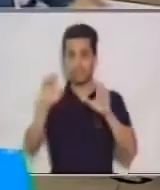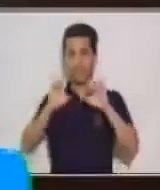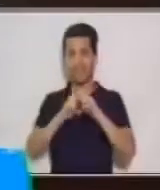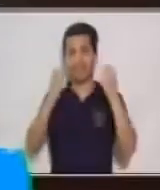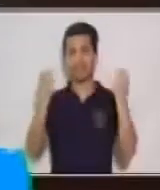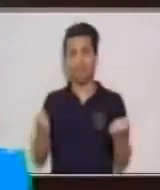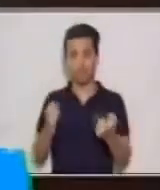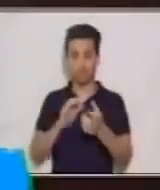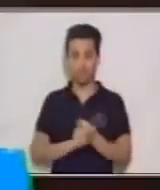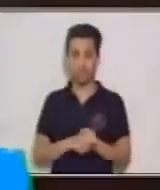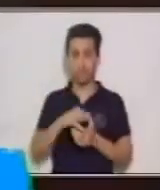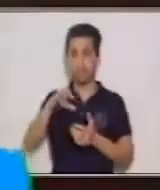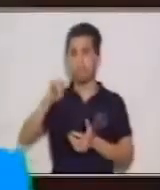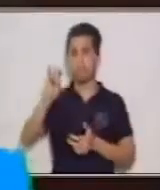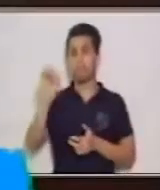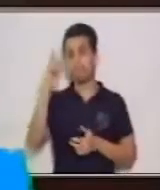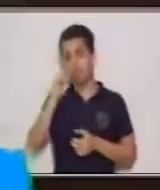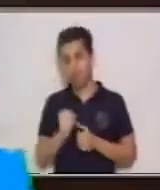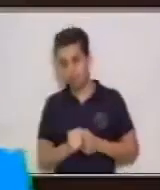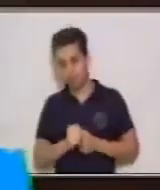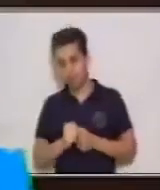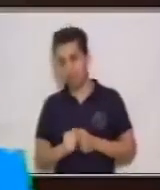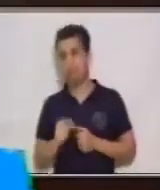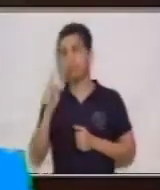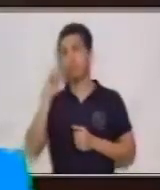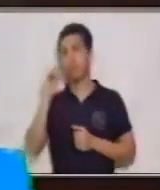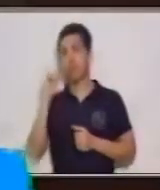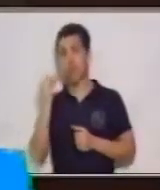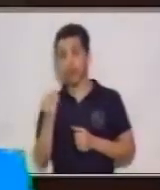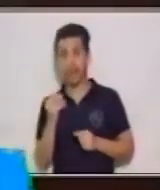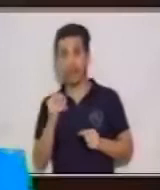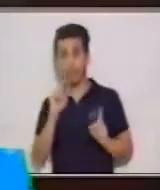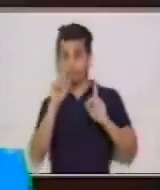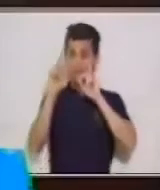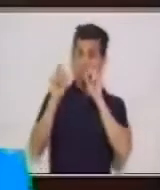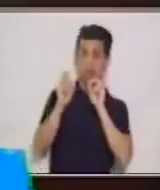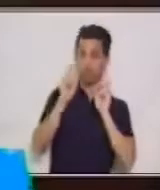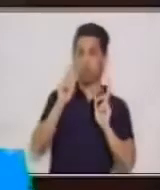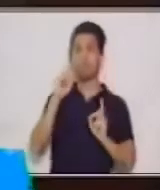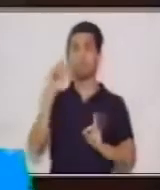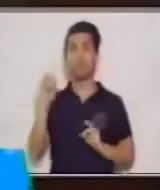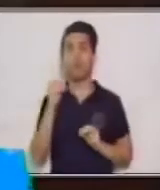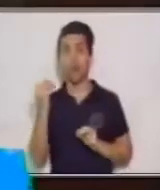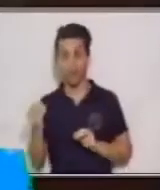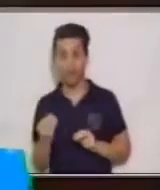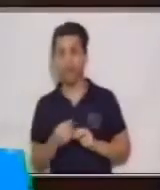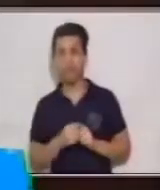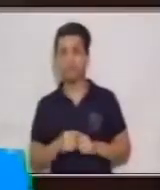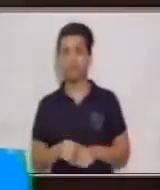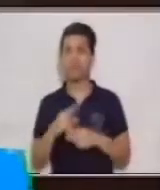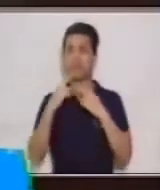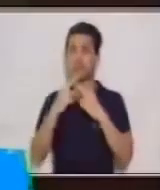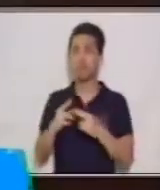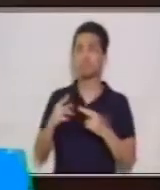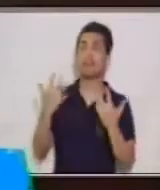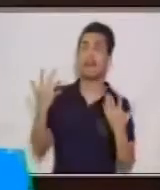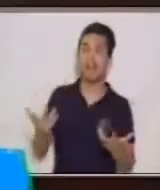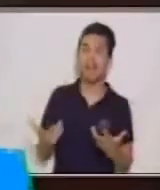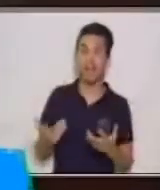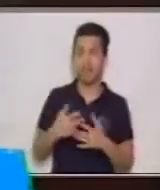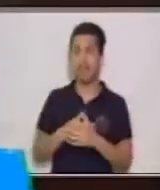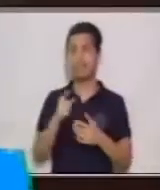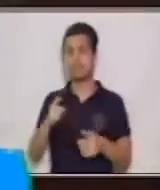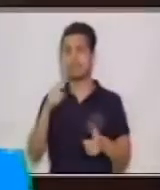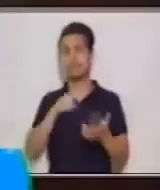pues, por qué, sí, en efecto, como resultado de, me refiero a una